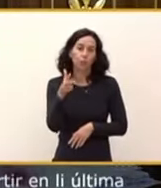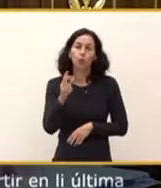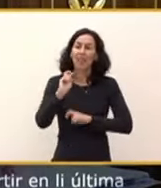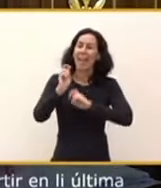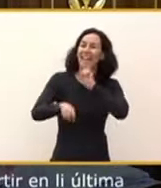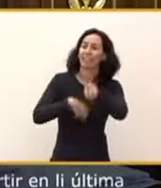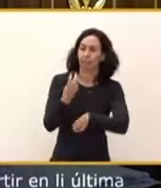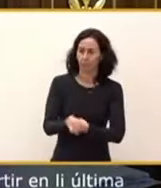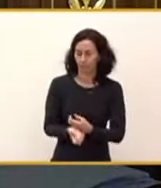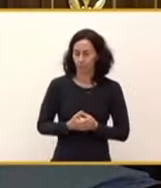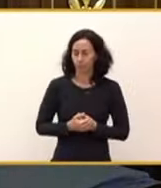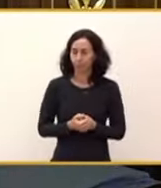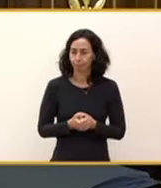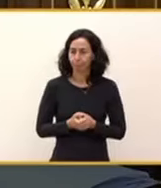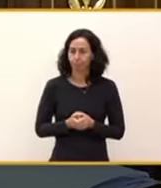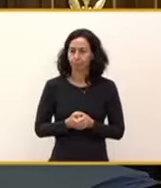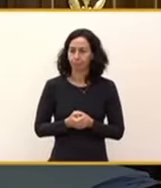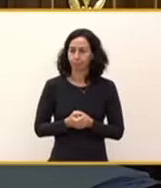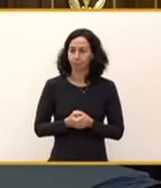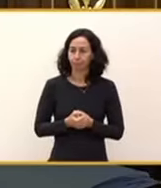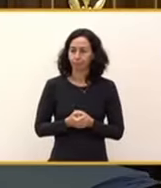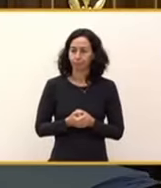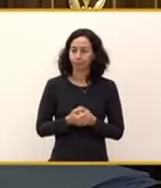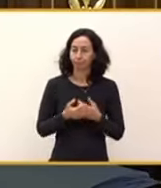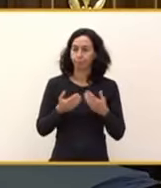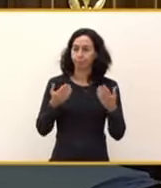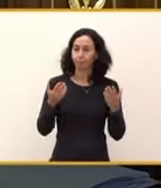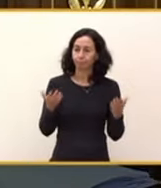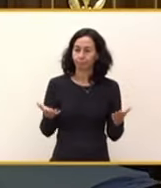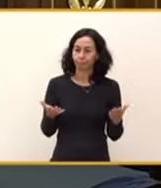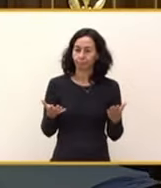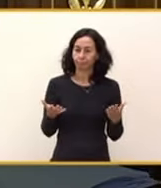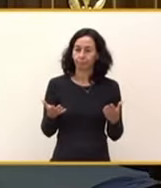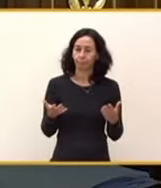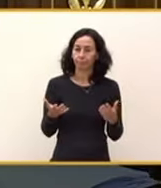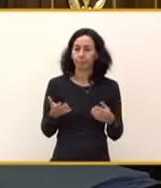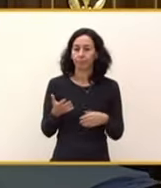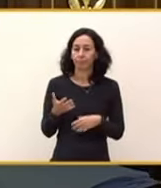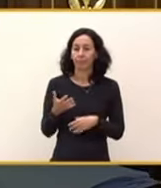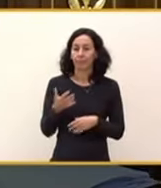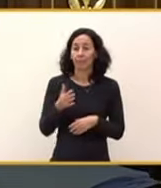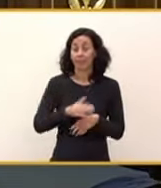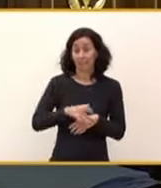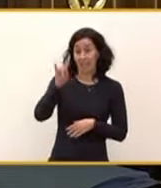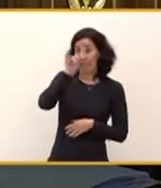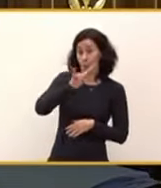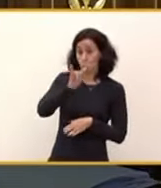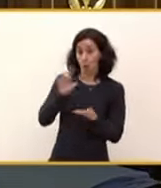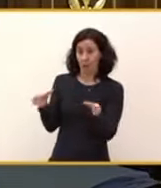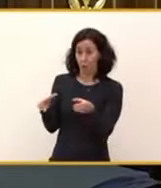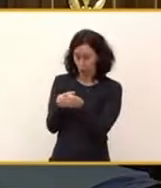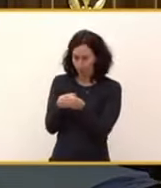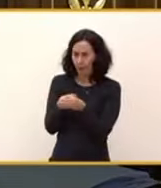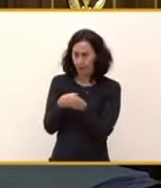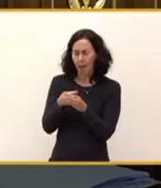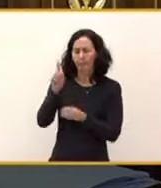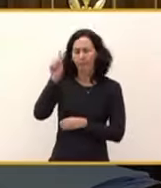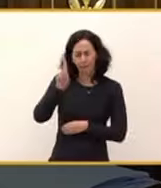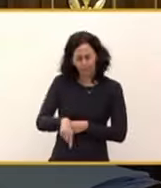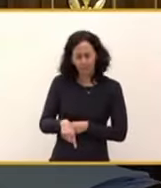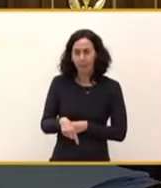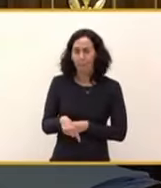el artículo. Sí, pero la oposición del PP después de lo de las asociaciones de ayer, dices, oye, mira, jueguecitos no. Está muy bien que vayas buscando el